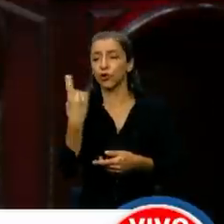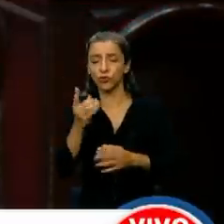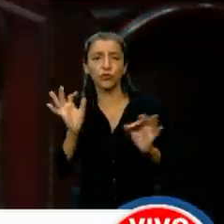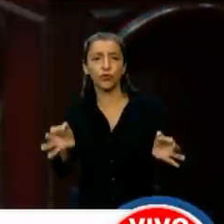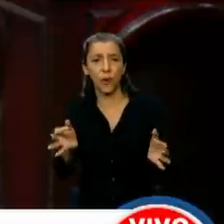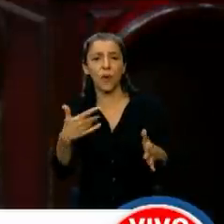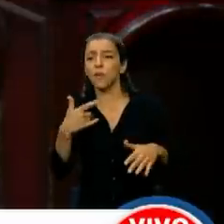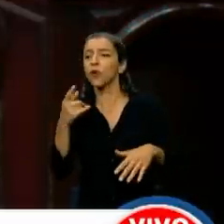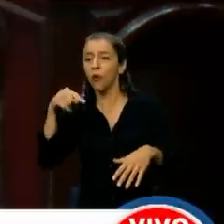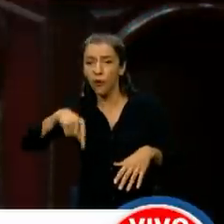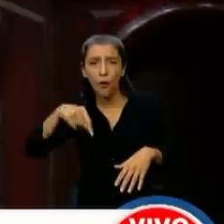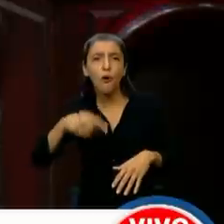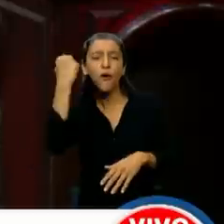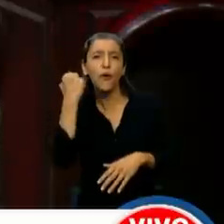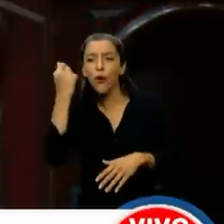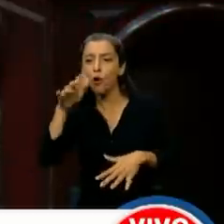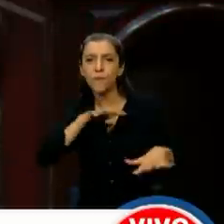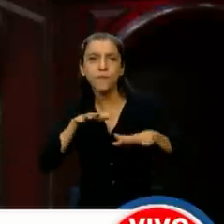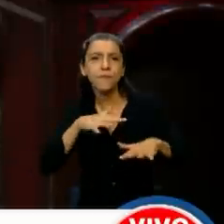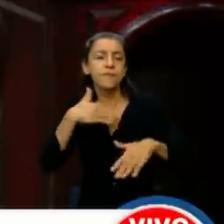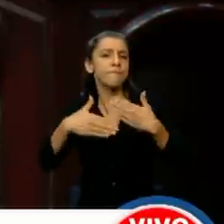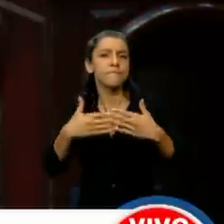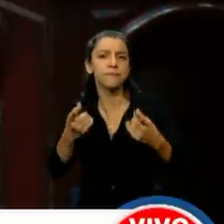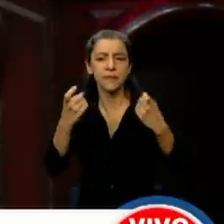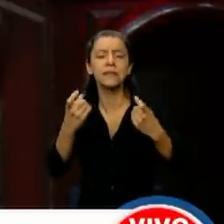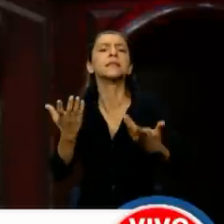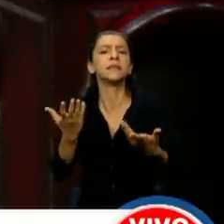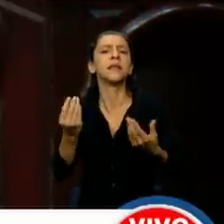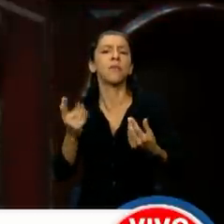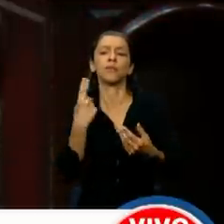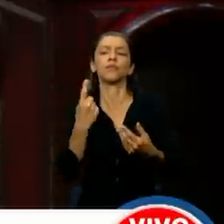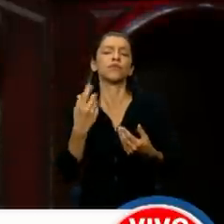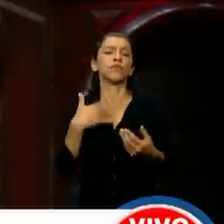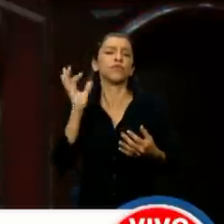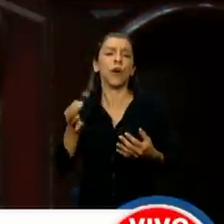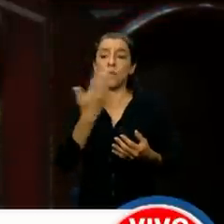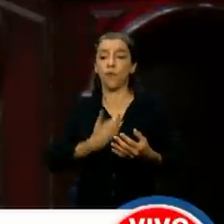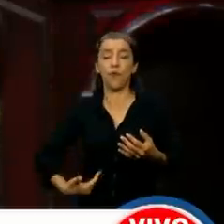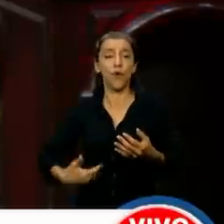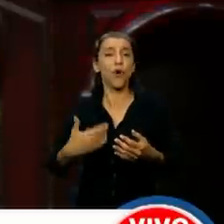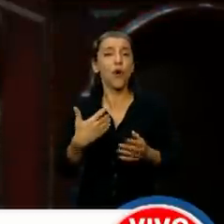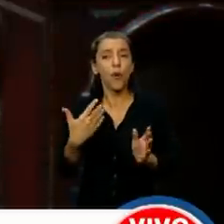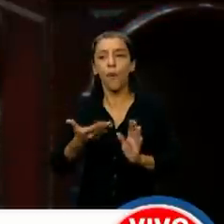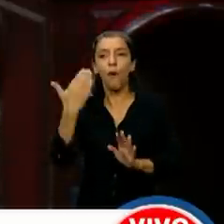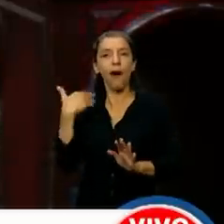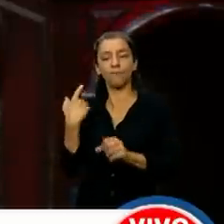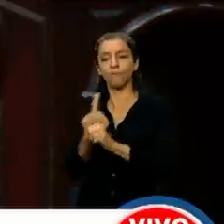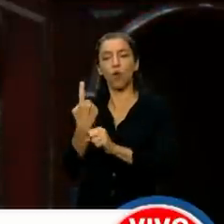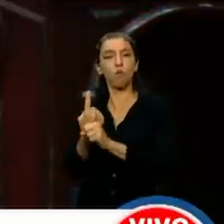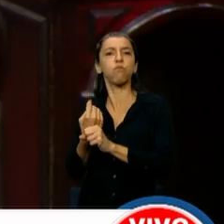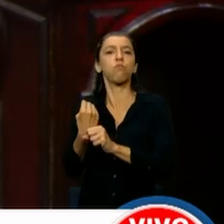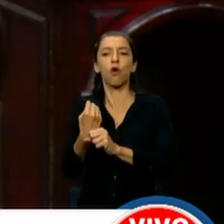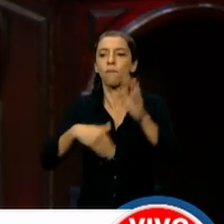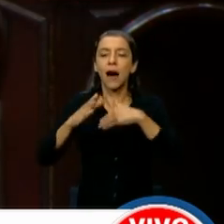es porque previamente existió la voluntad de un gobierno de cuidar la salud de su pueblo de cuidar el trabajo